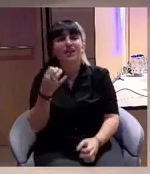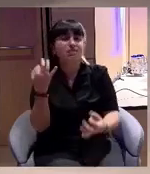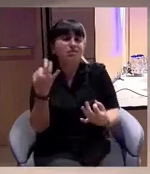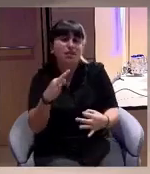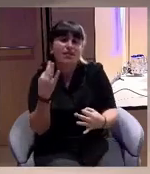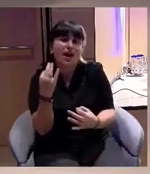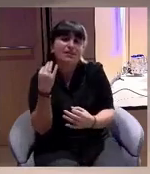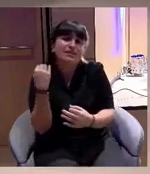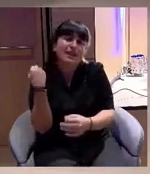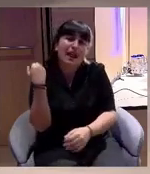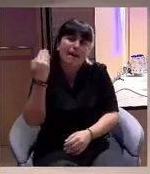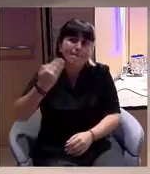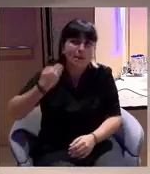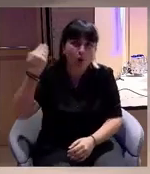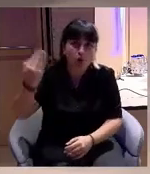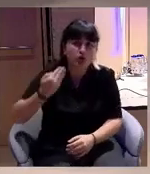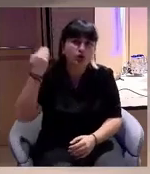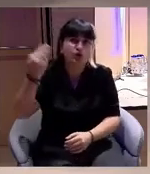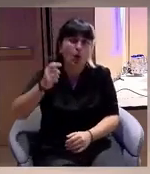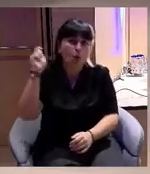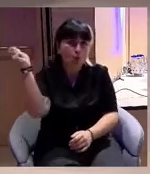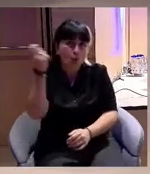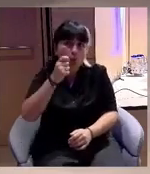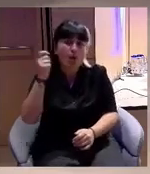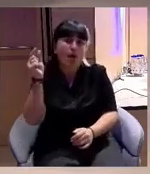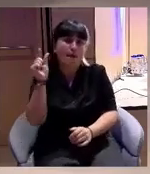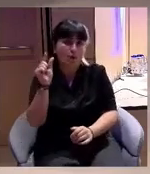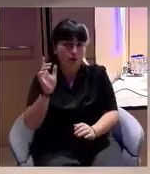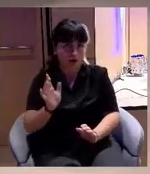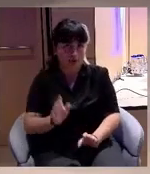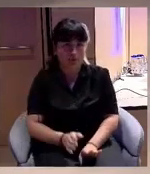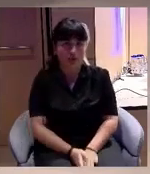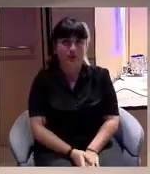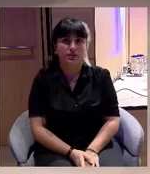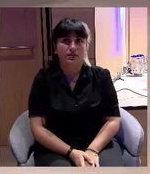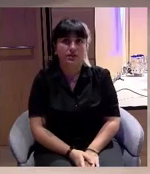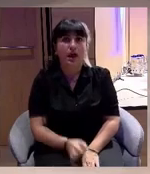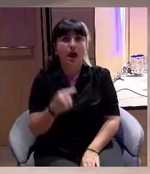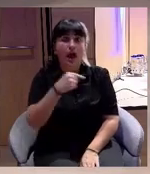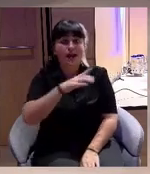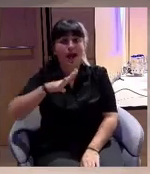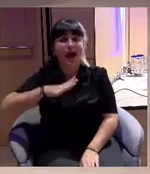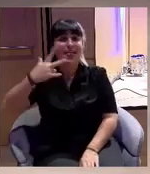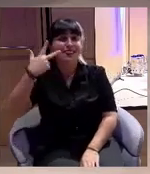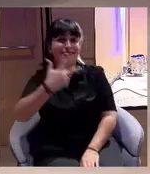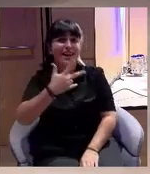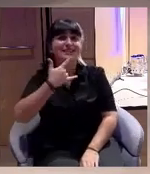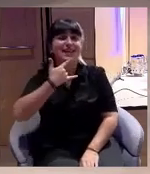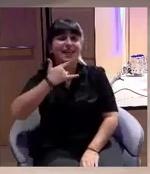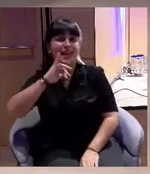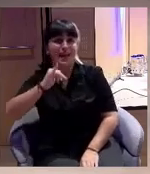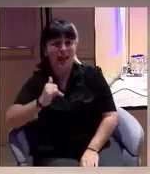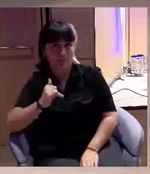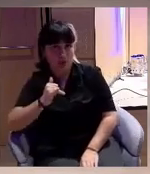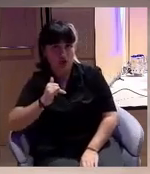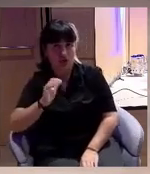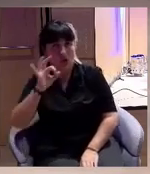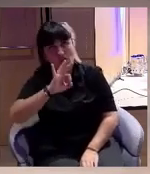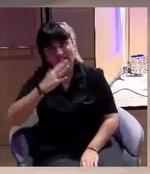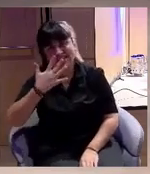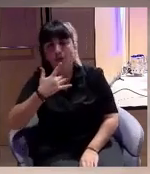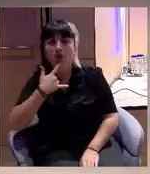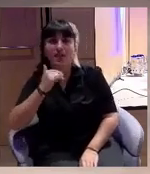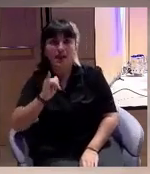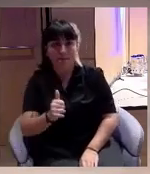producir No acá tenemos tres ejemplos podemos sumarnos nosotros dos es decir que tenemos cinco ejemplos